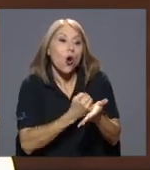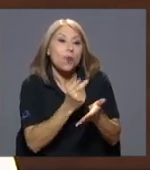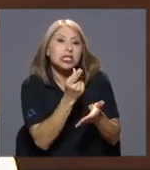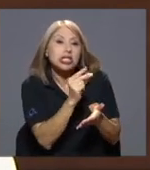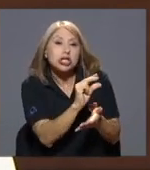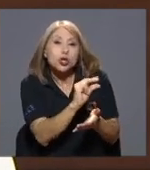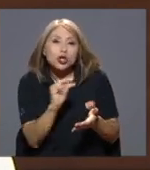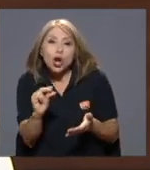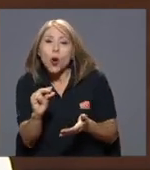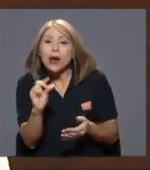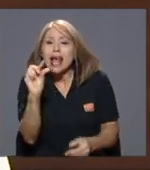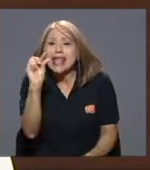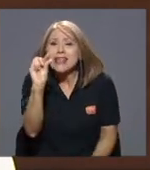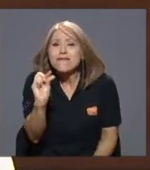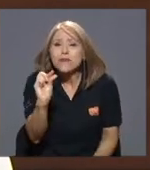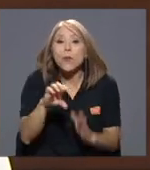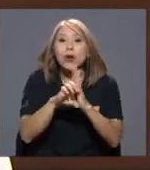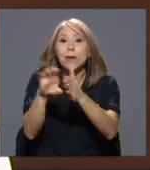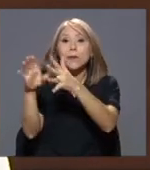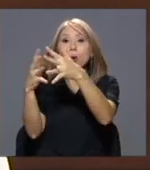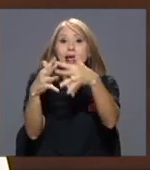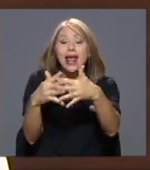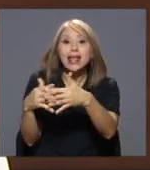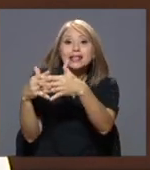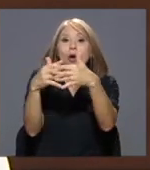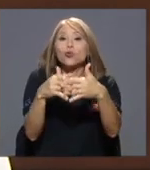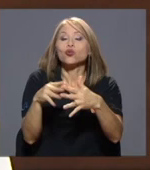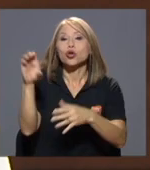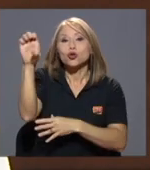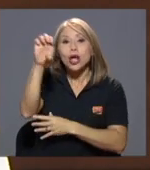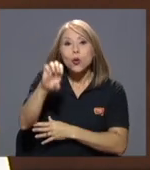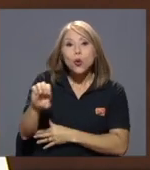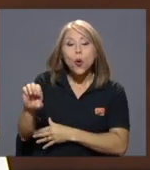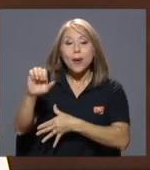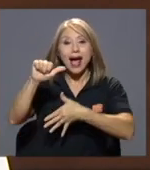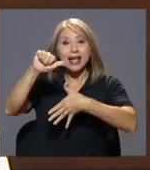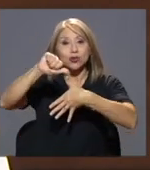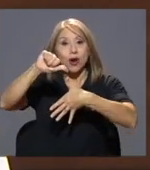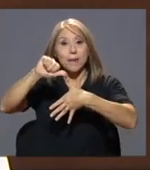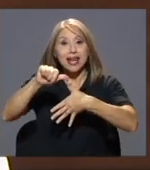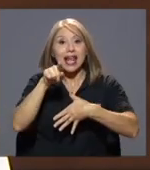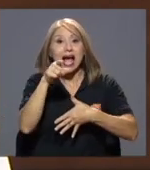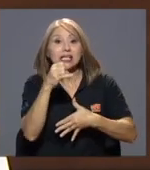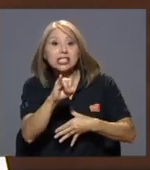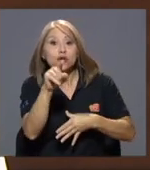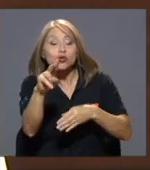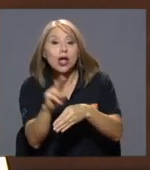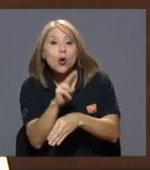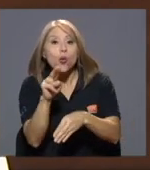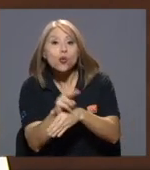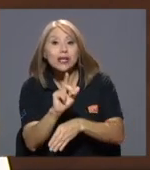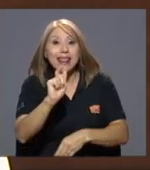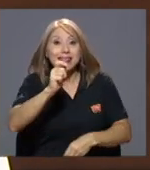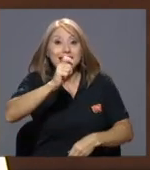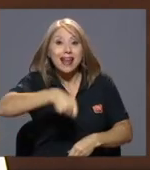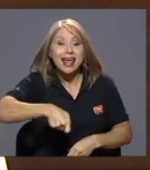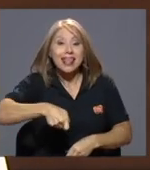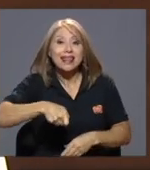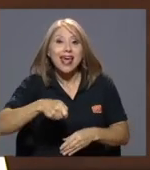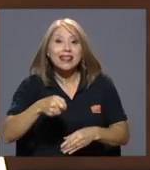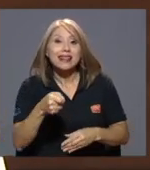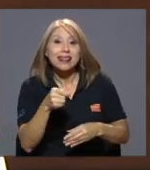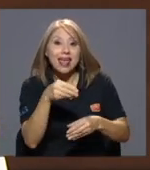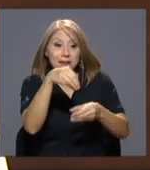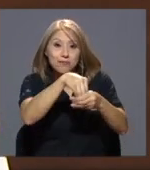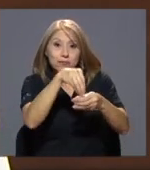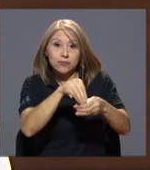Por ejemplo, en Europa, en Estados Unidos, en Sudamérica, por usar tarjeta de débito puede estar en menos de un 1%, un punto 25,